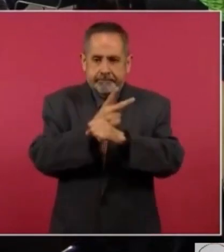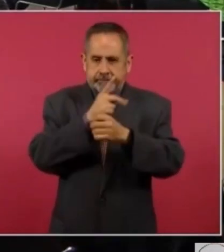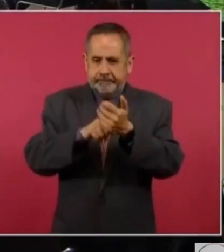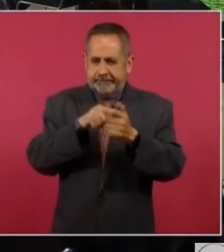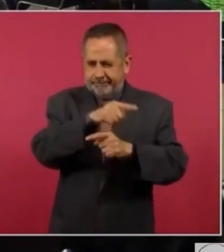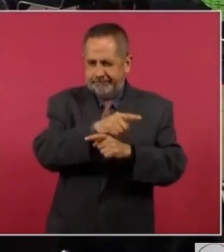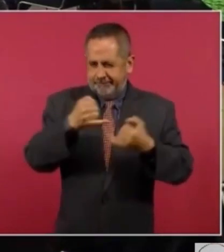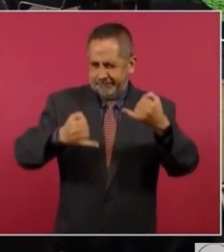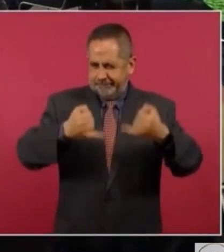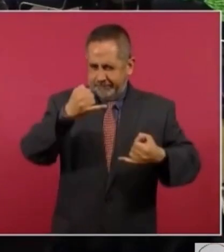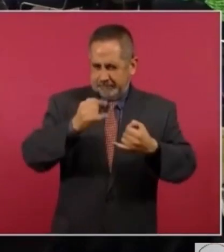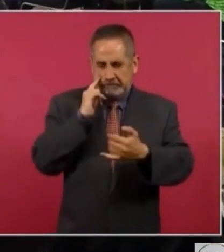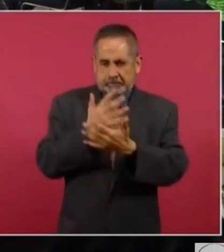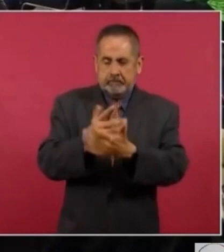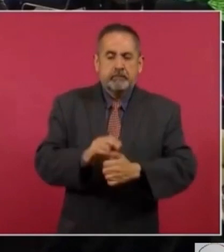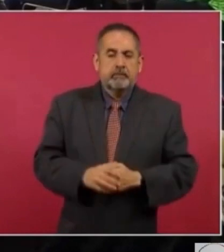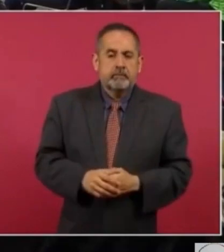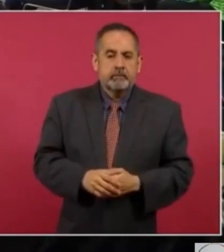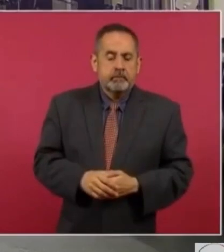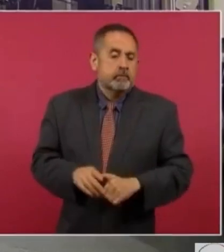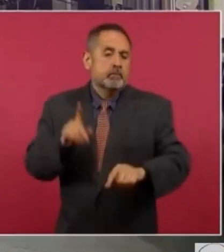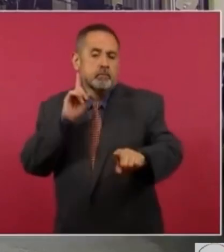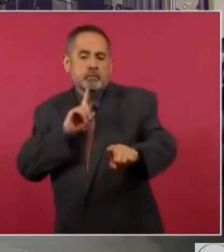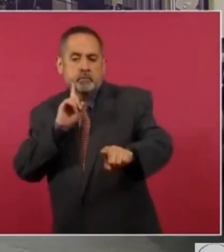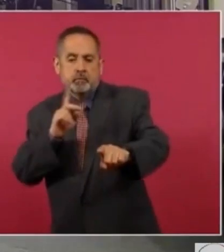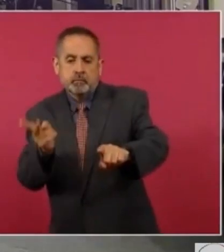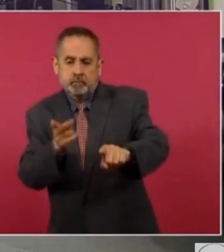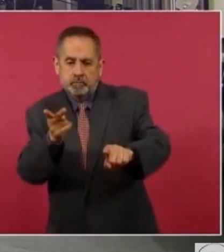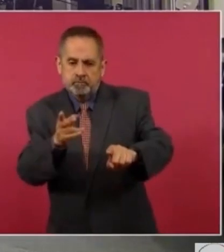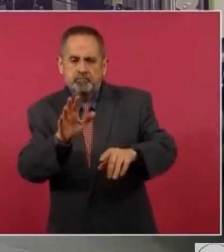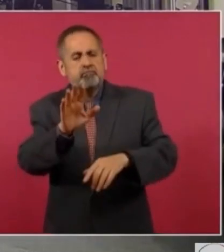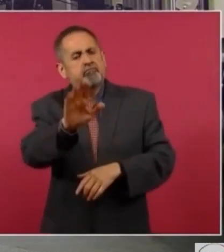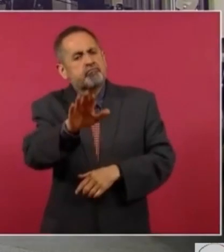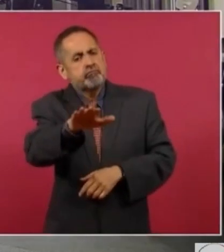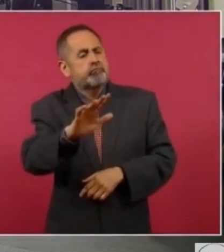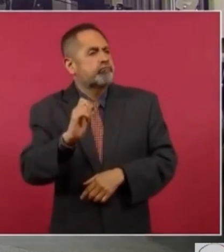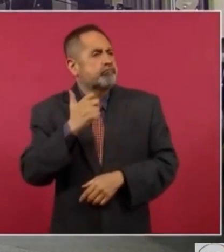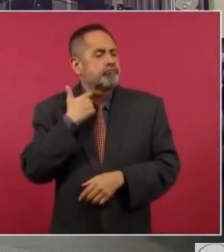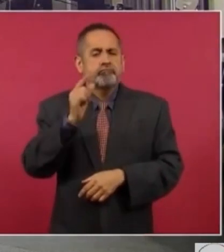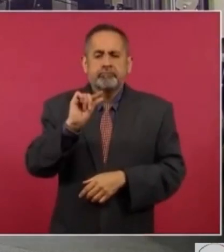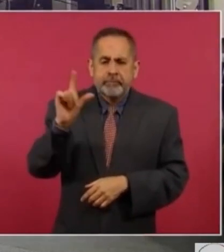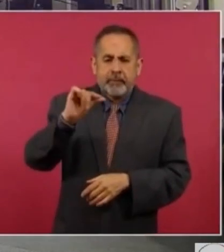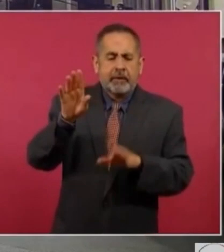este juicio. Y en el caso, por ejemplo, de estos exfuncionarios que tenían,